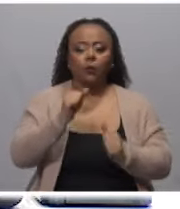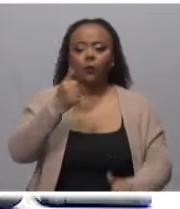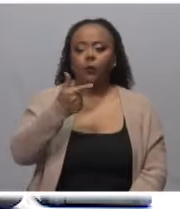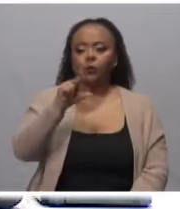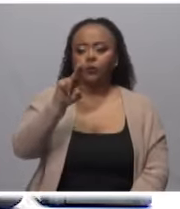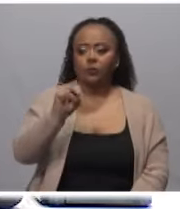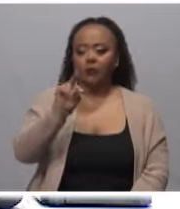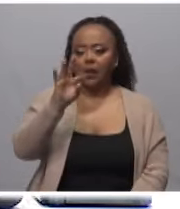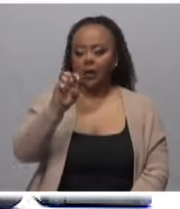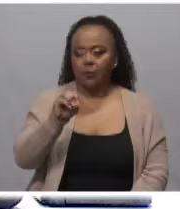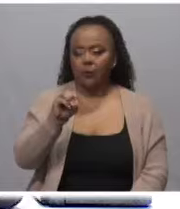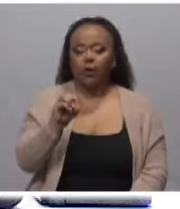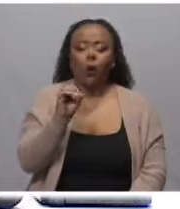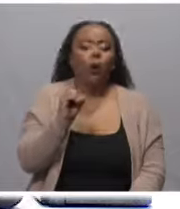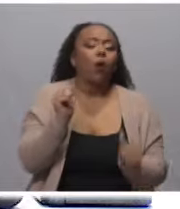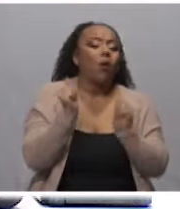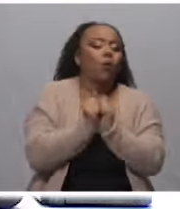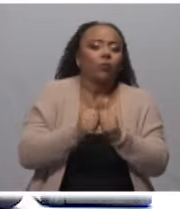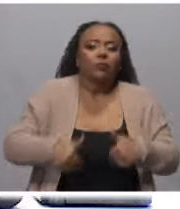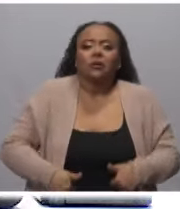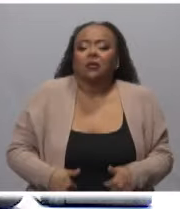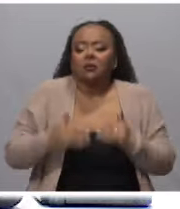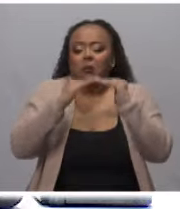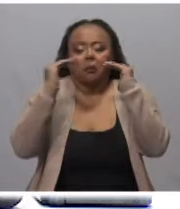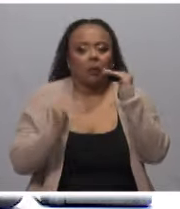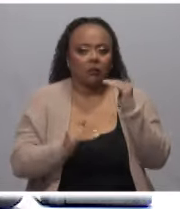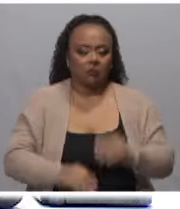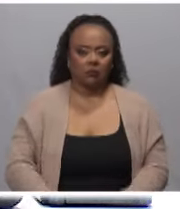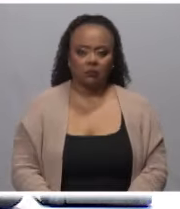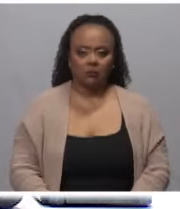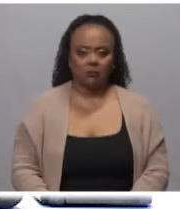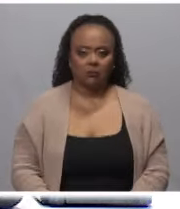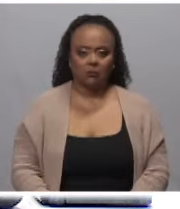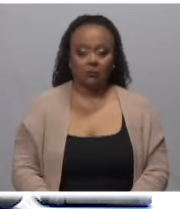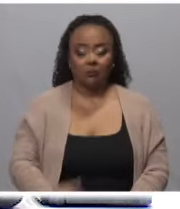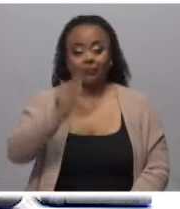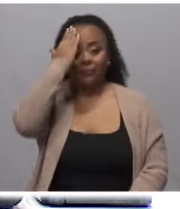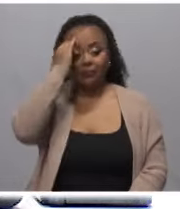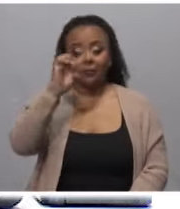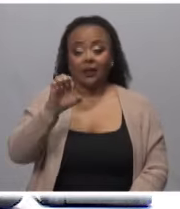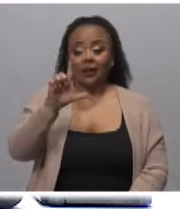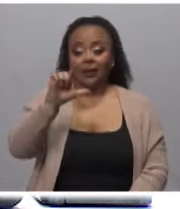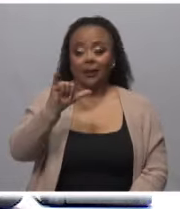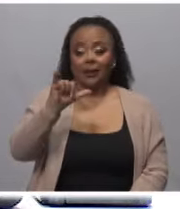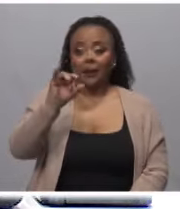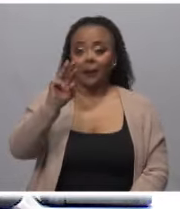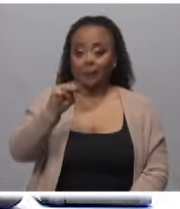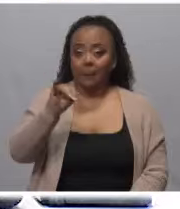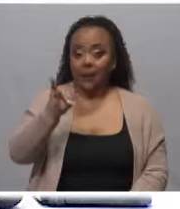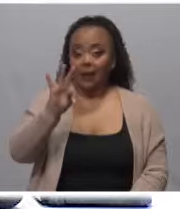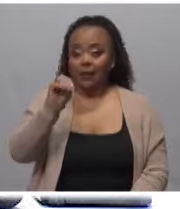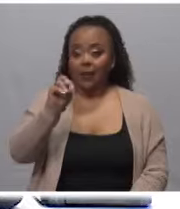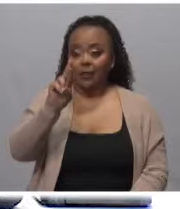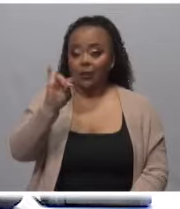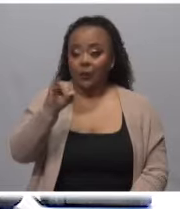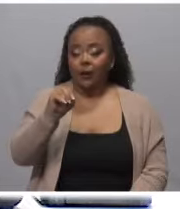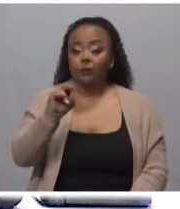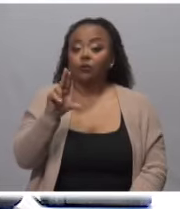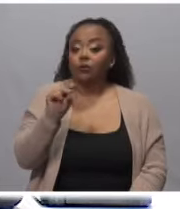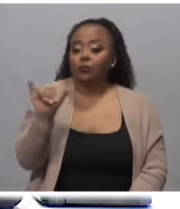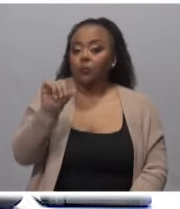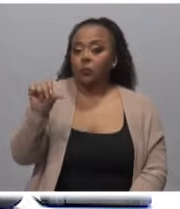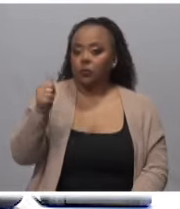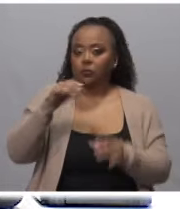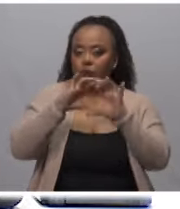Alfaro o con un técnico de menor nivel porque la eliminatoria no es como otras eliminatorias de